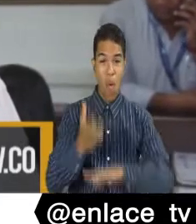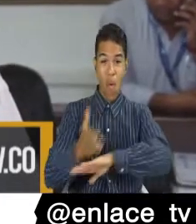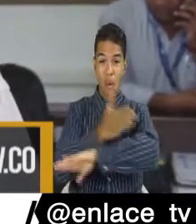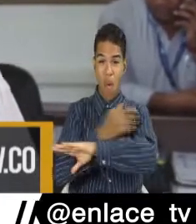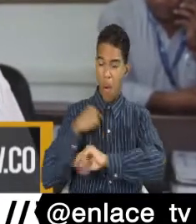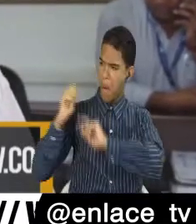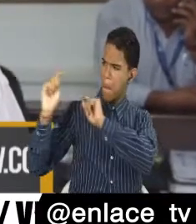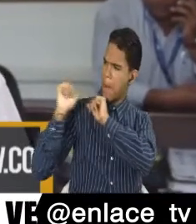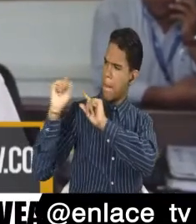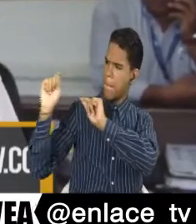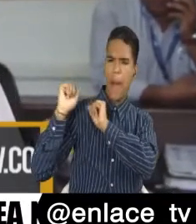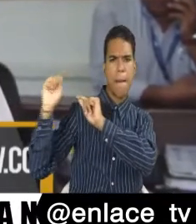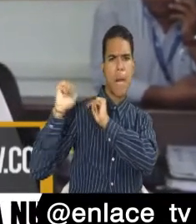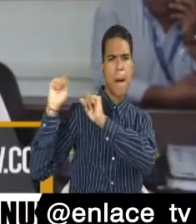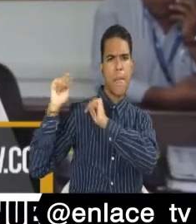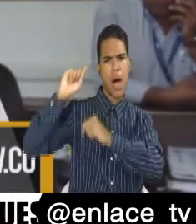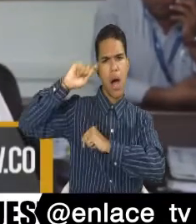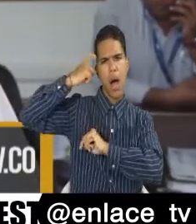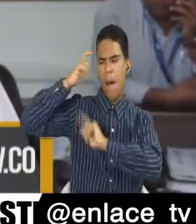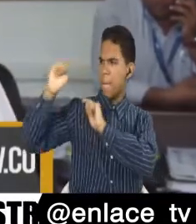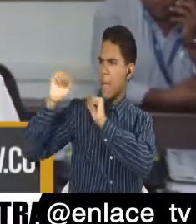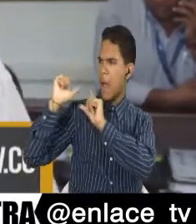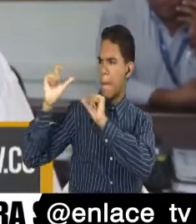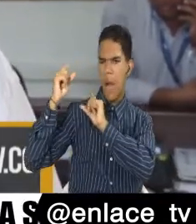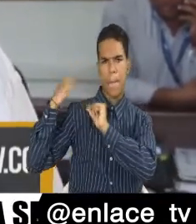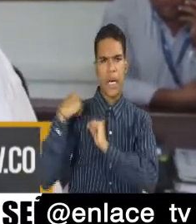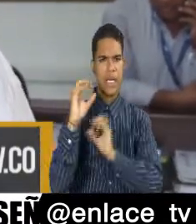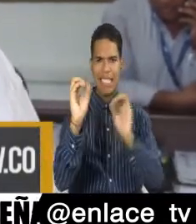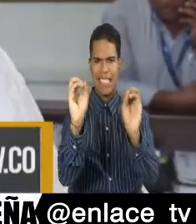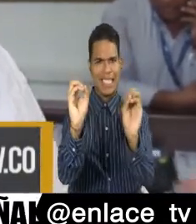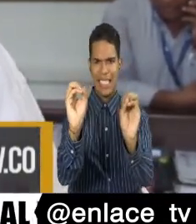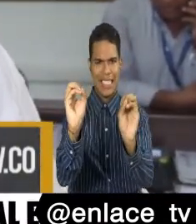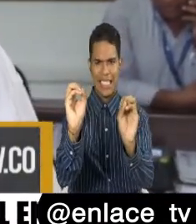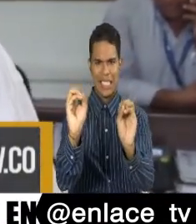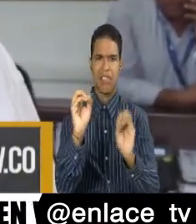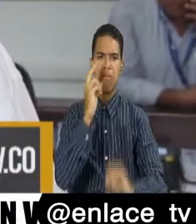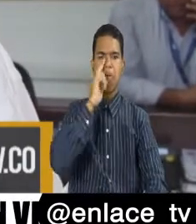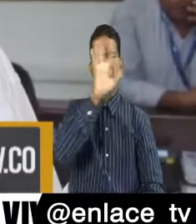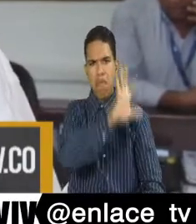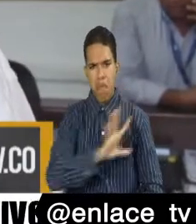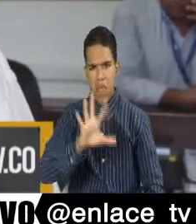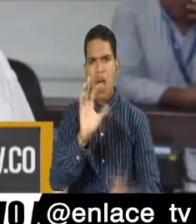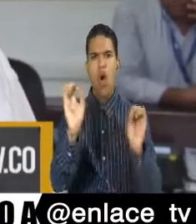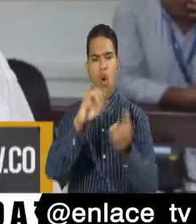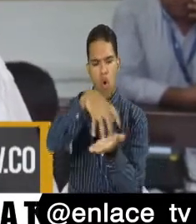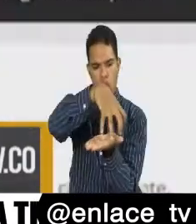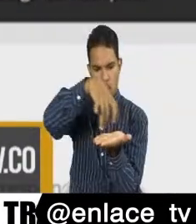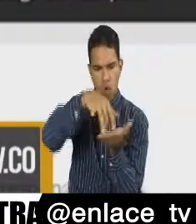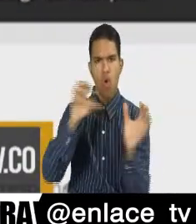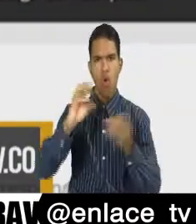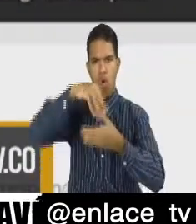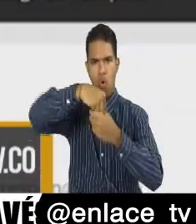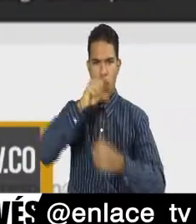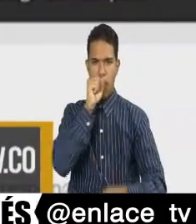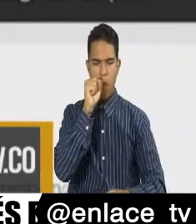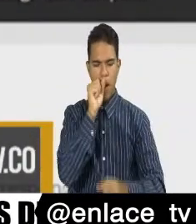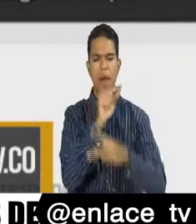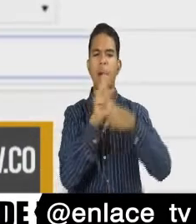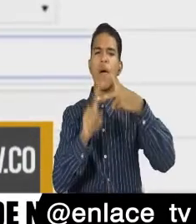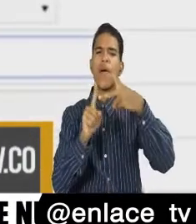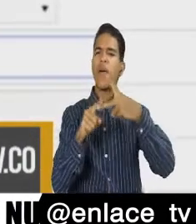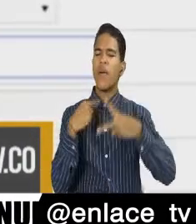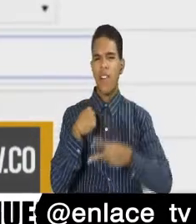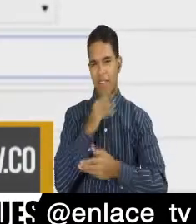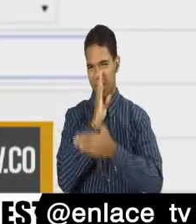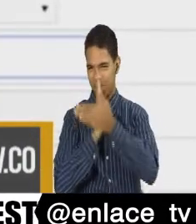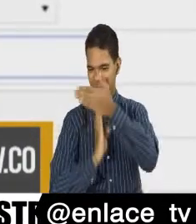ninguna entidad del gobierno nacional, municipal ni departamental. Que sea una persona supremamente vulnerable y tener lo que es un